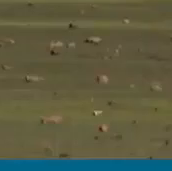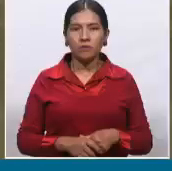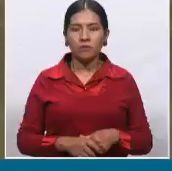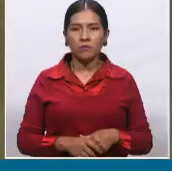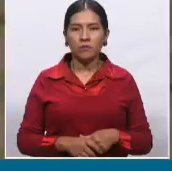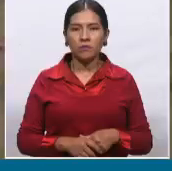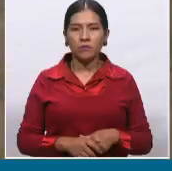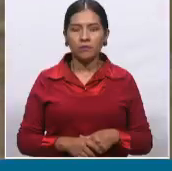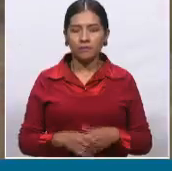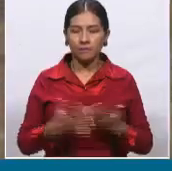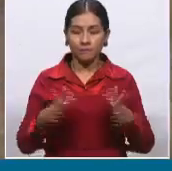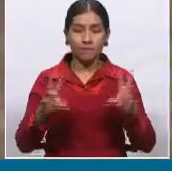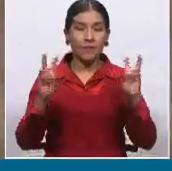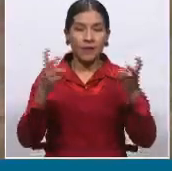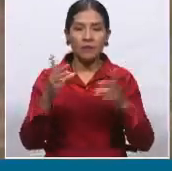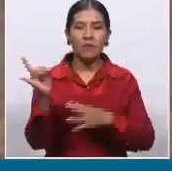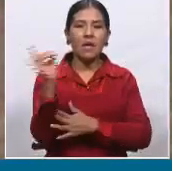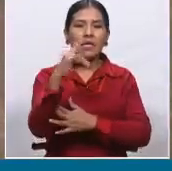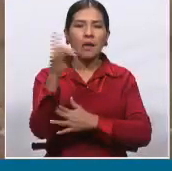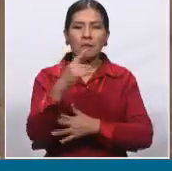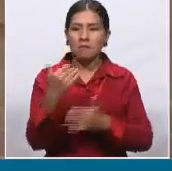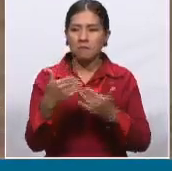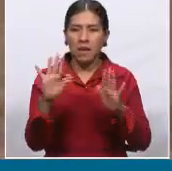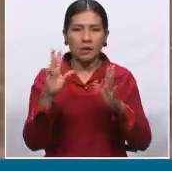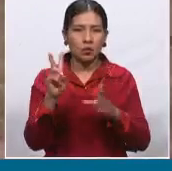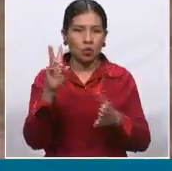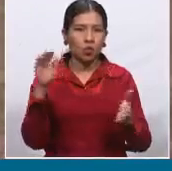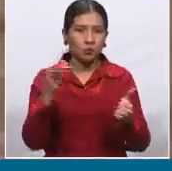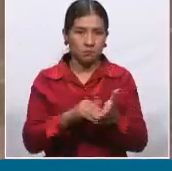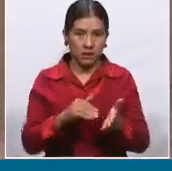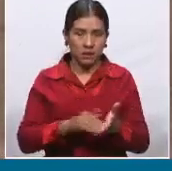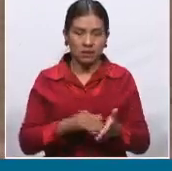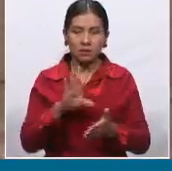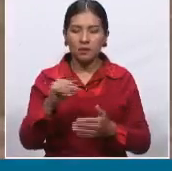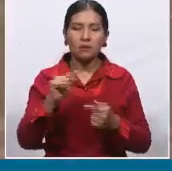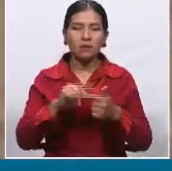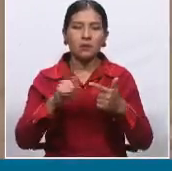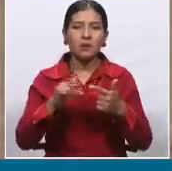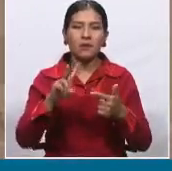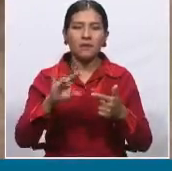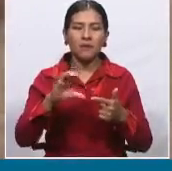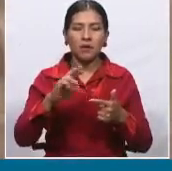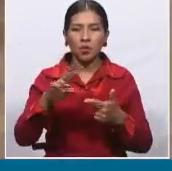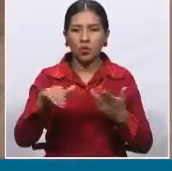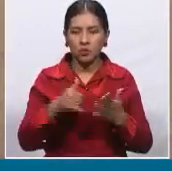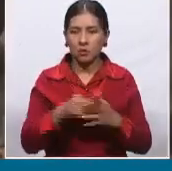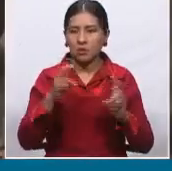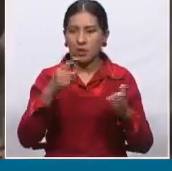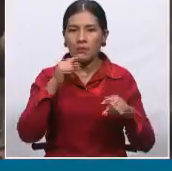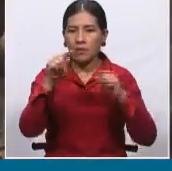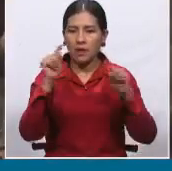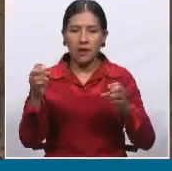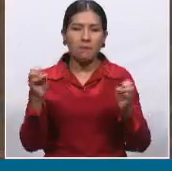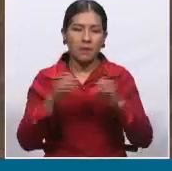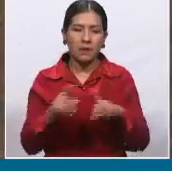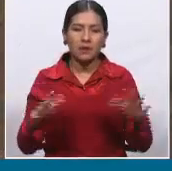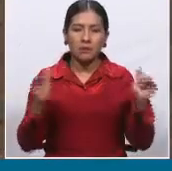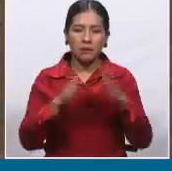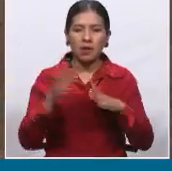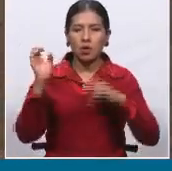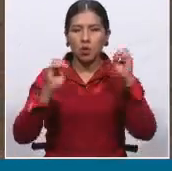mayor frecuencia, Cochabamba y Oruro. Esa es la secuencia. También alguno que otro lugar en Potosí y prácticamente casi nada en